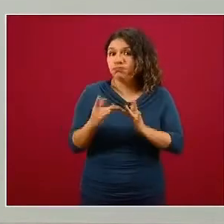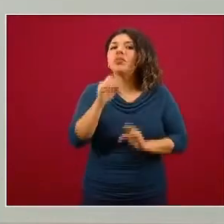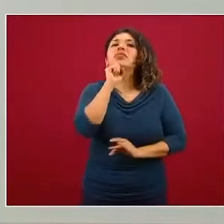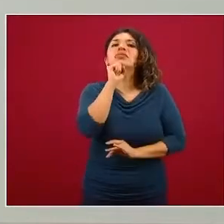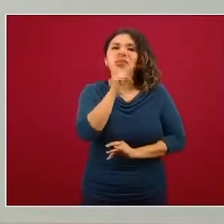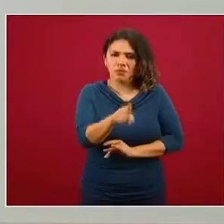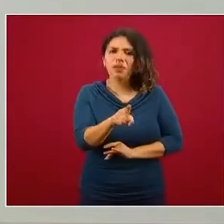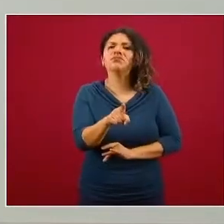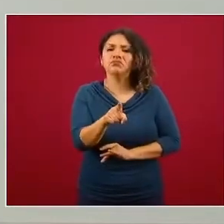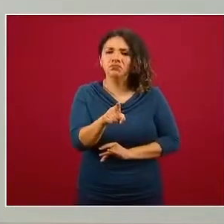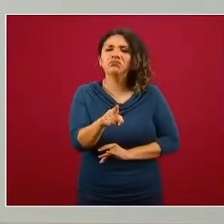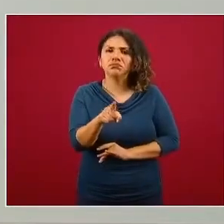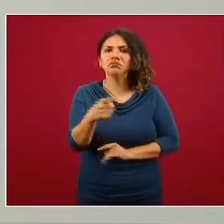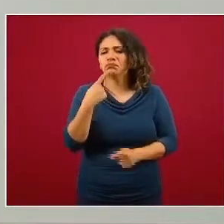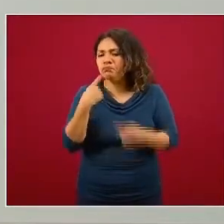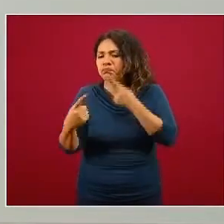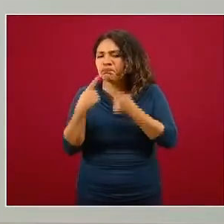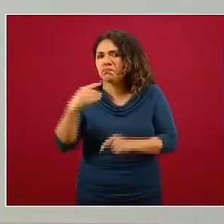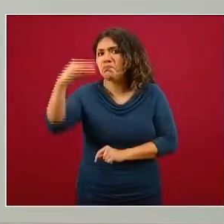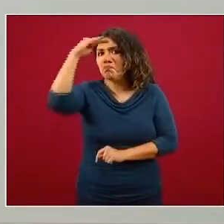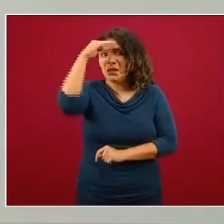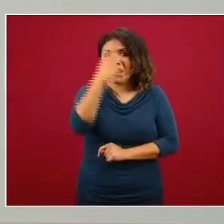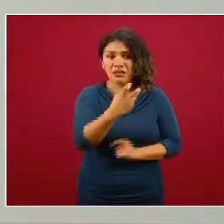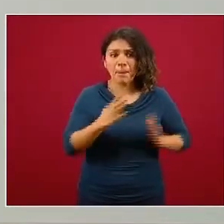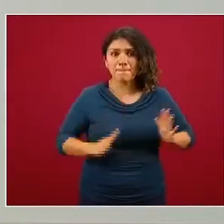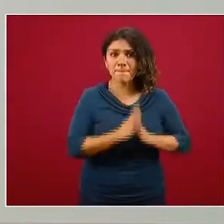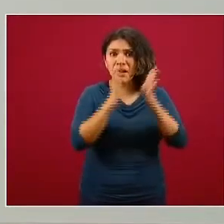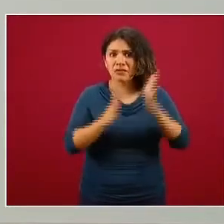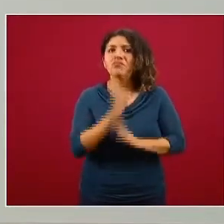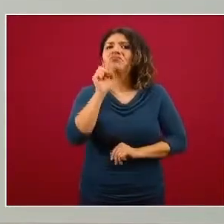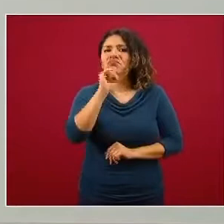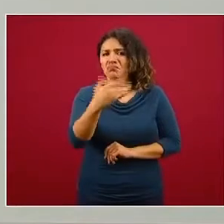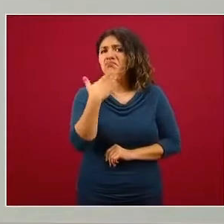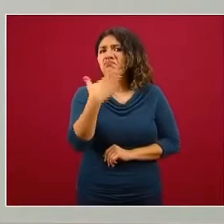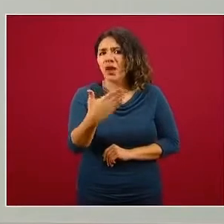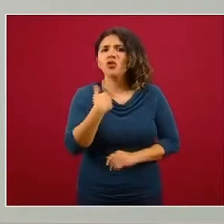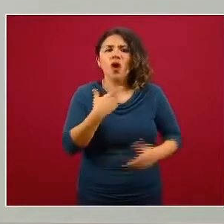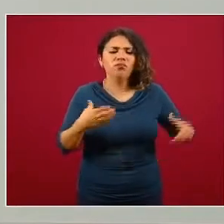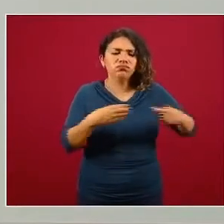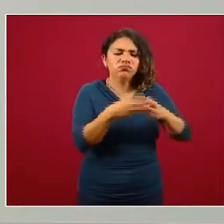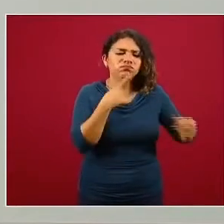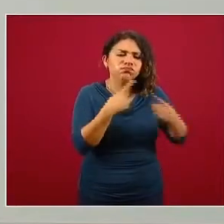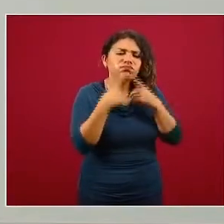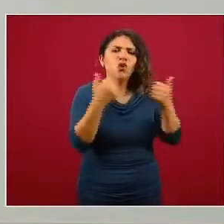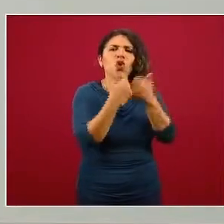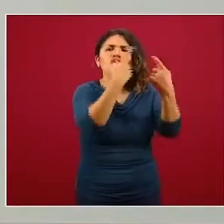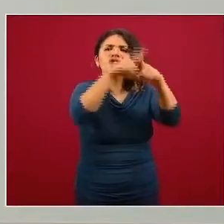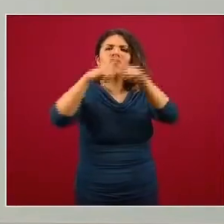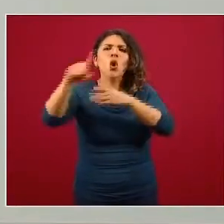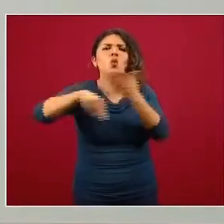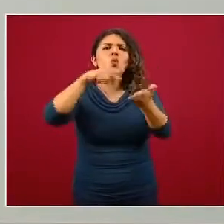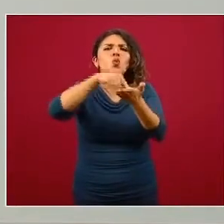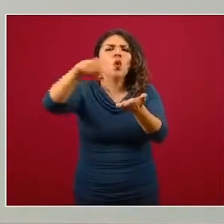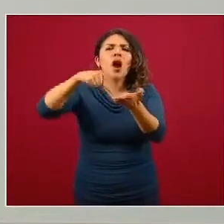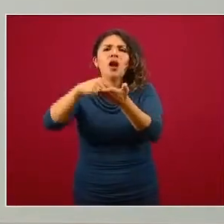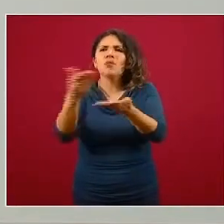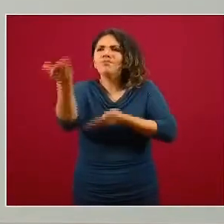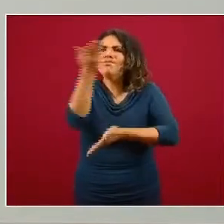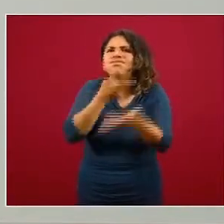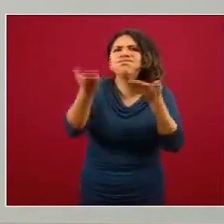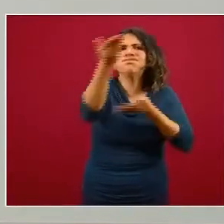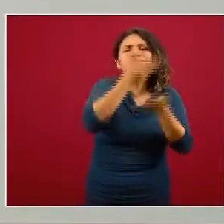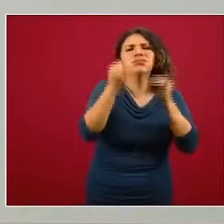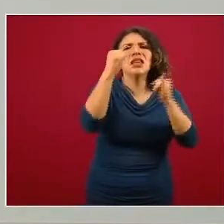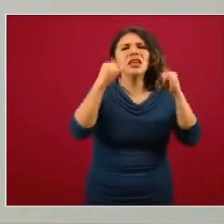también pues considera este tipo de participaciones. Colaboramos con los colegas de diferentes sitios, compartiendo